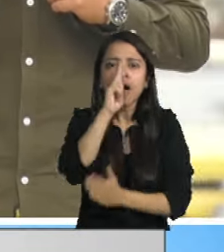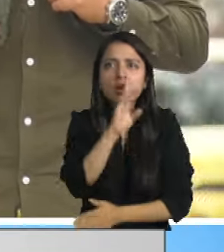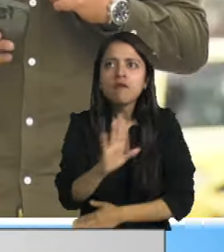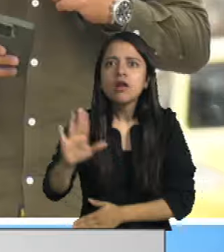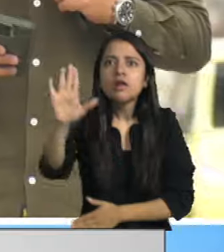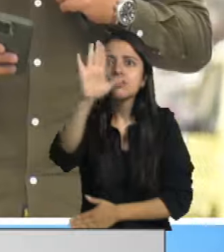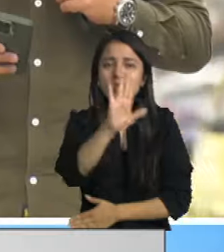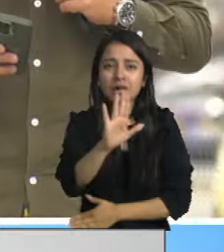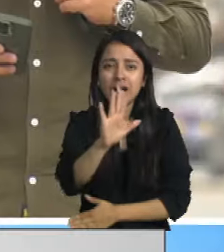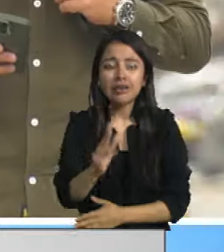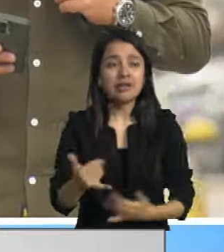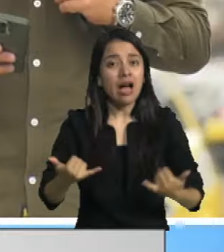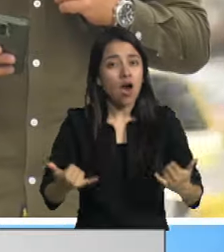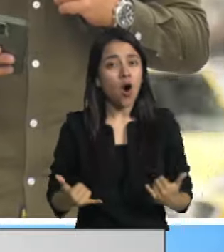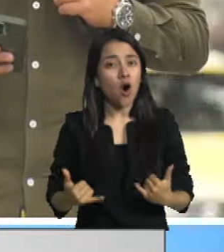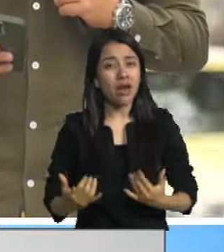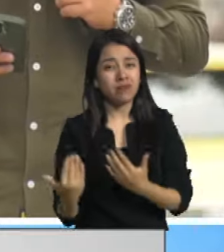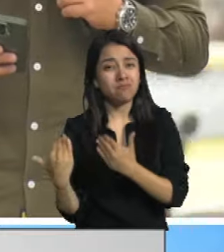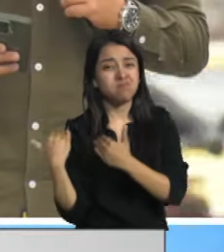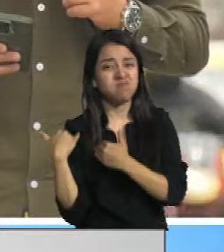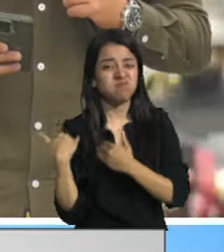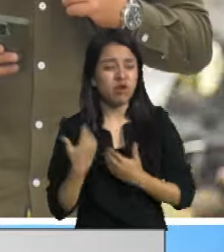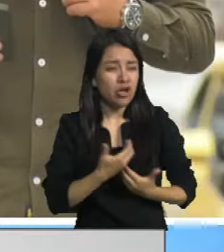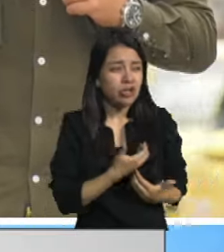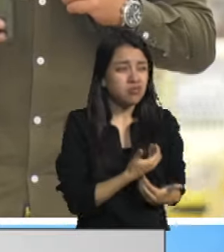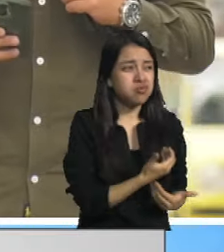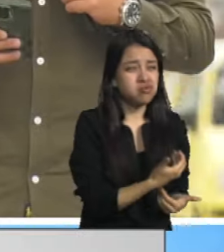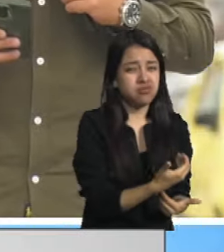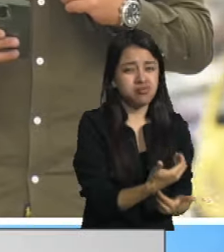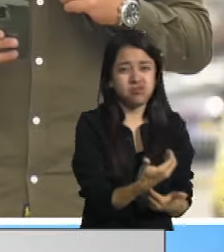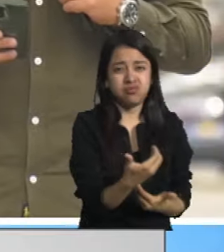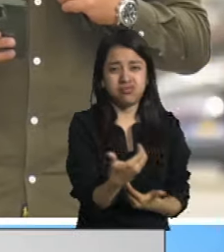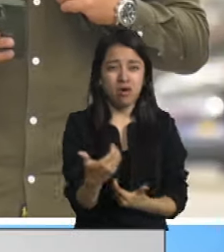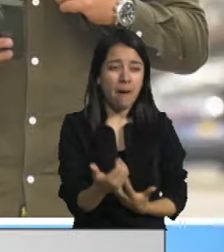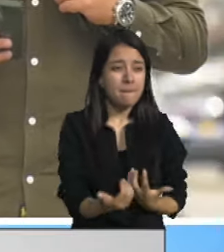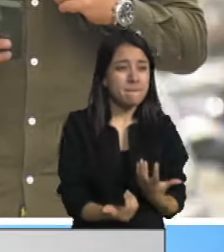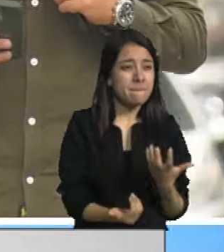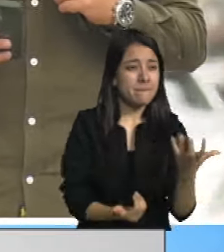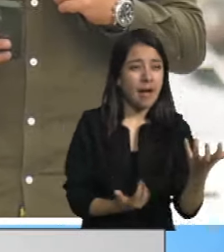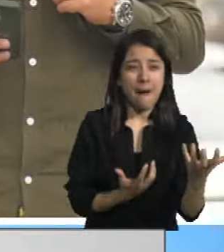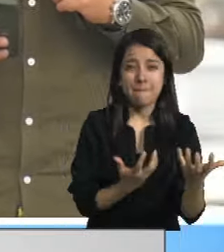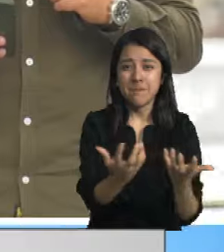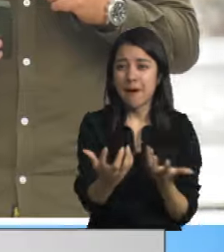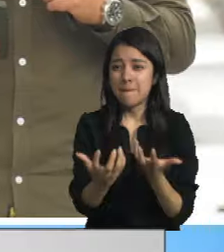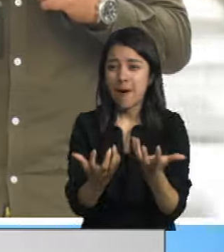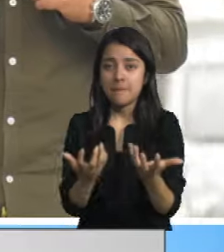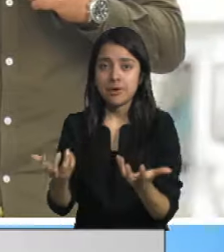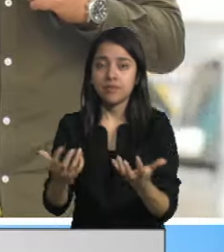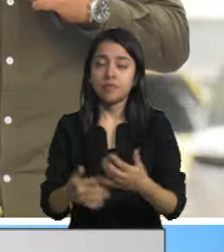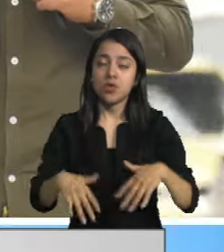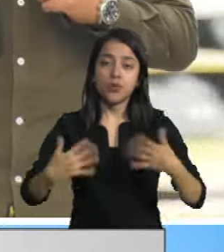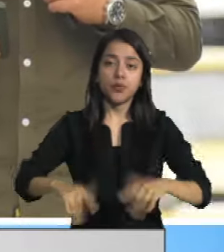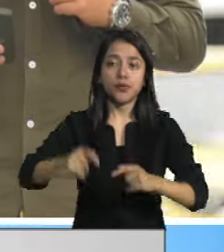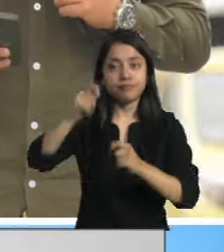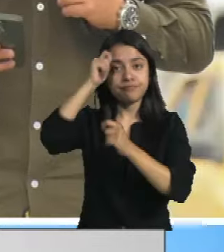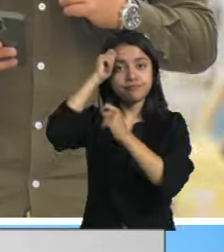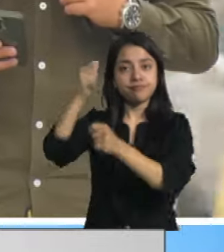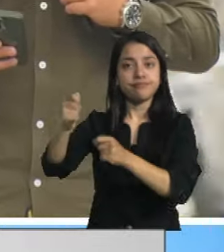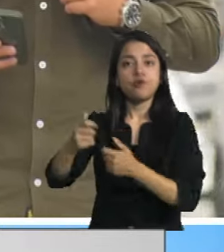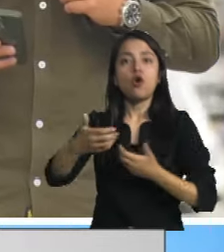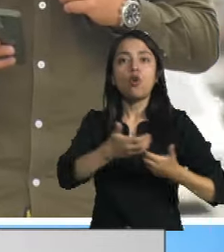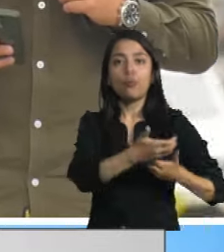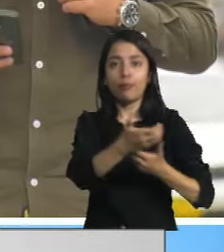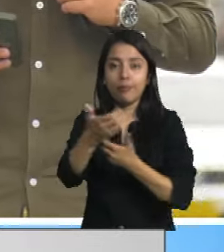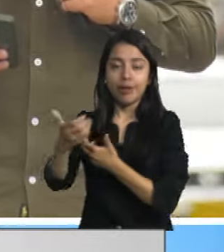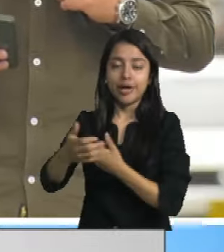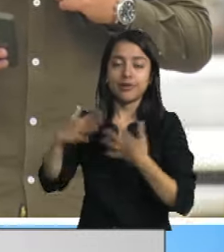emergencias están trabajando para intentar controlarlos. Hay que decir que los bomberos también han hecho un trabajo muy arduo en estos